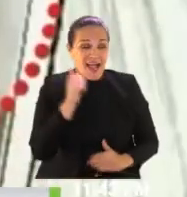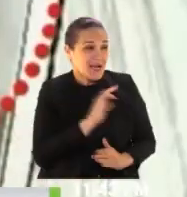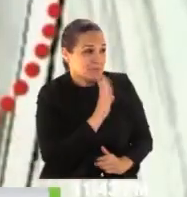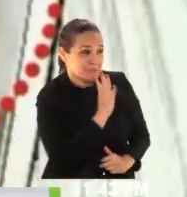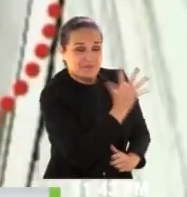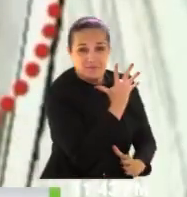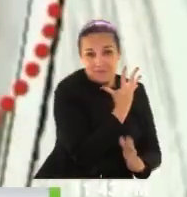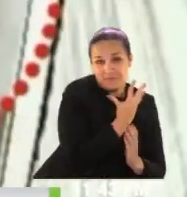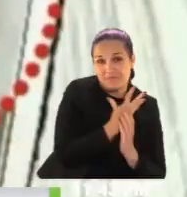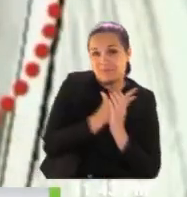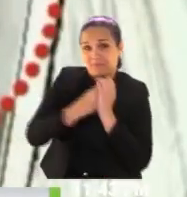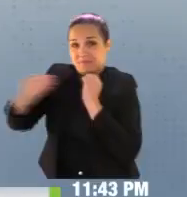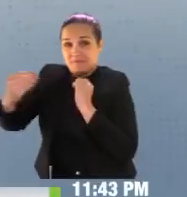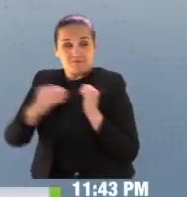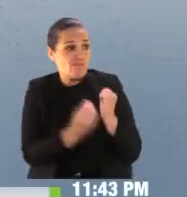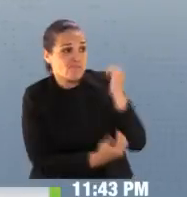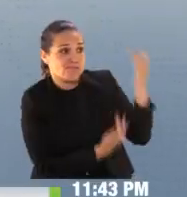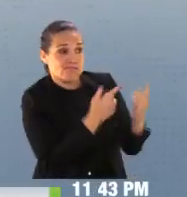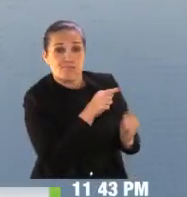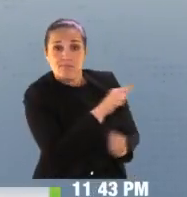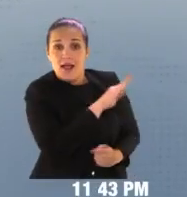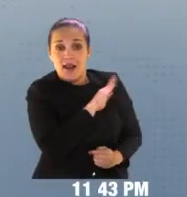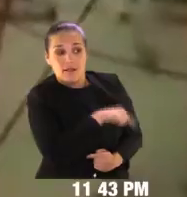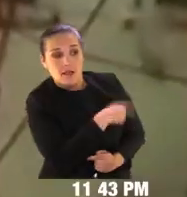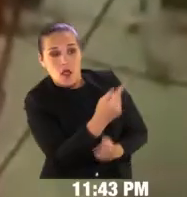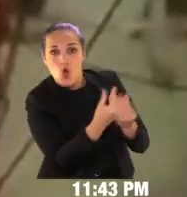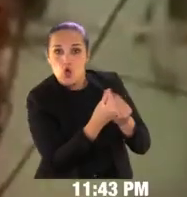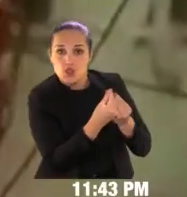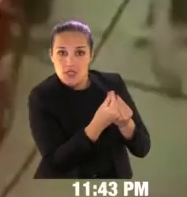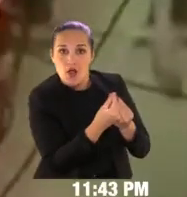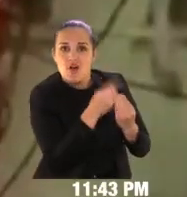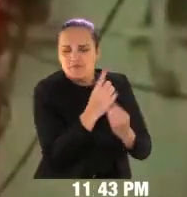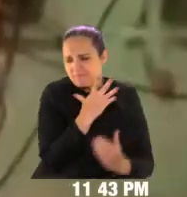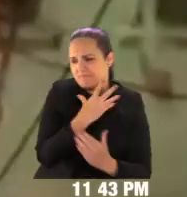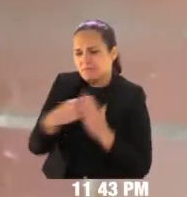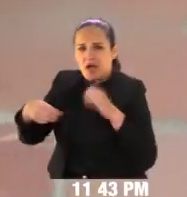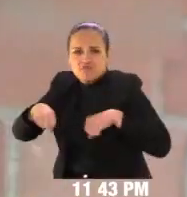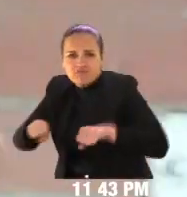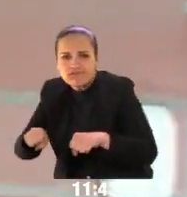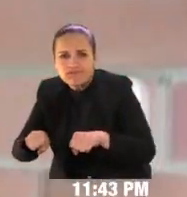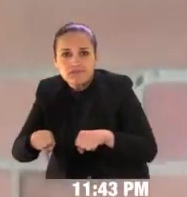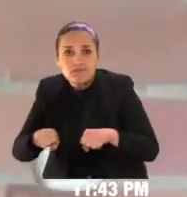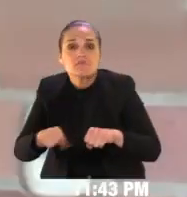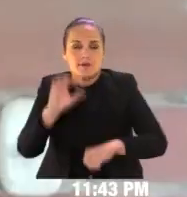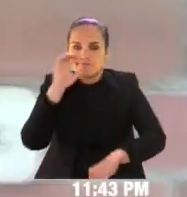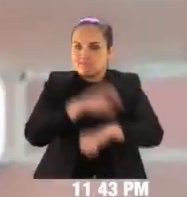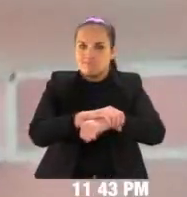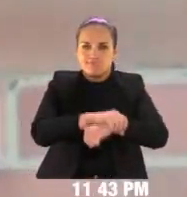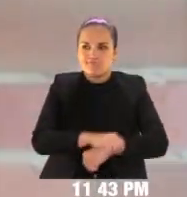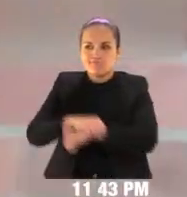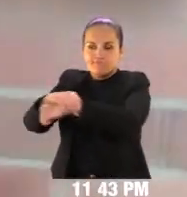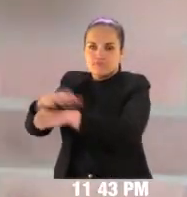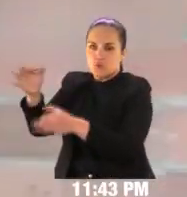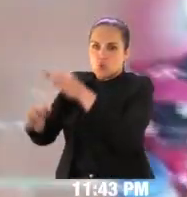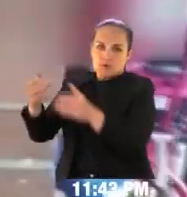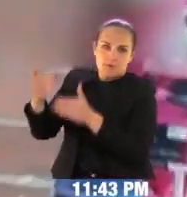cómplice, dejando en llamas la alcaldía y las instalaciones del consejo. Alias La Caleña fue capturada y puesta a disposición de la justicia.